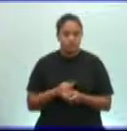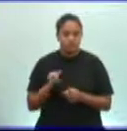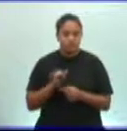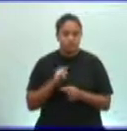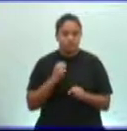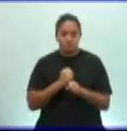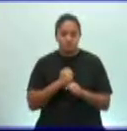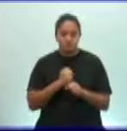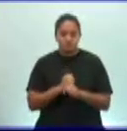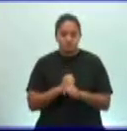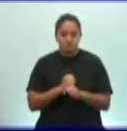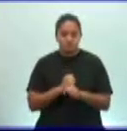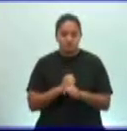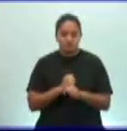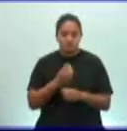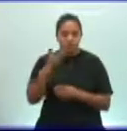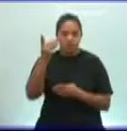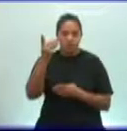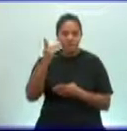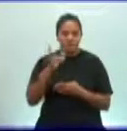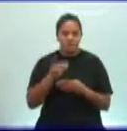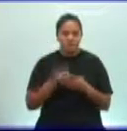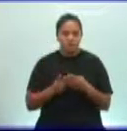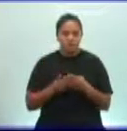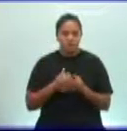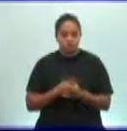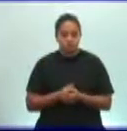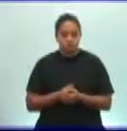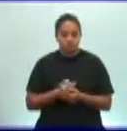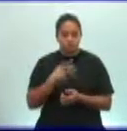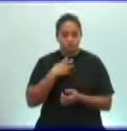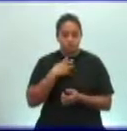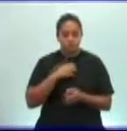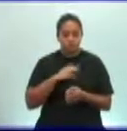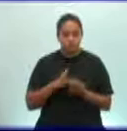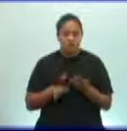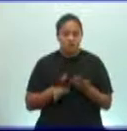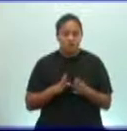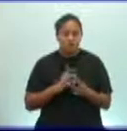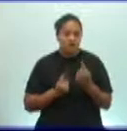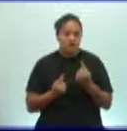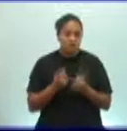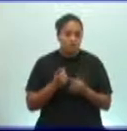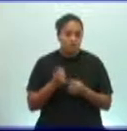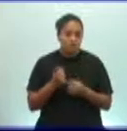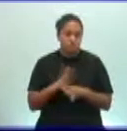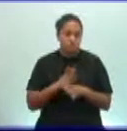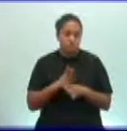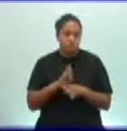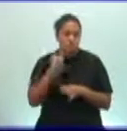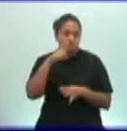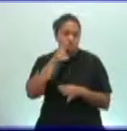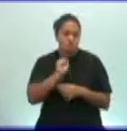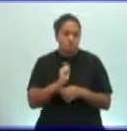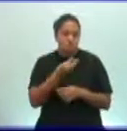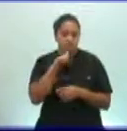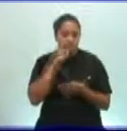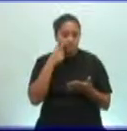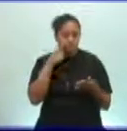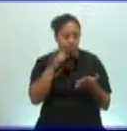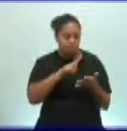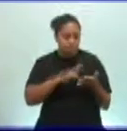el diccionario para, si tienen alguna dificultad con el significado de algún vocablo, puedan dirigirse